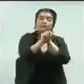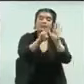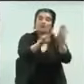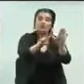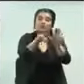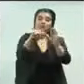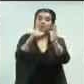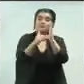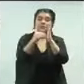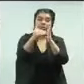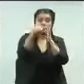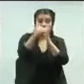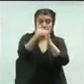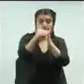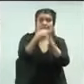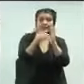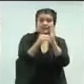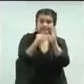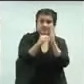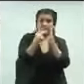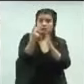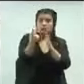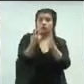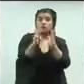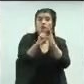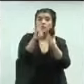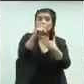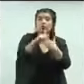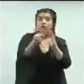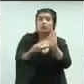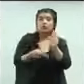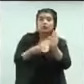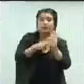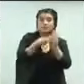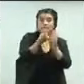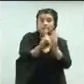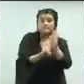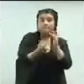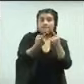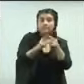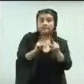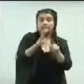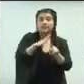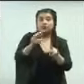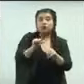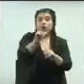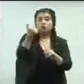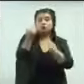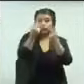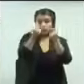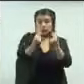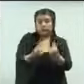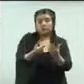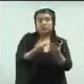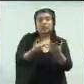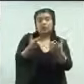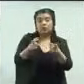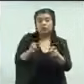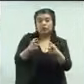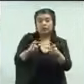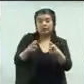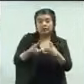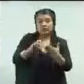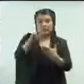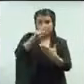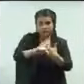quetzales, 2 proyectos con asignaciones, pero hay muchos más proyectos contratados y no solo en C50. Esa